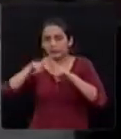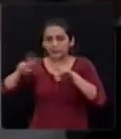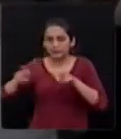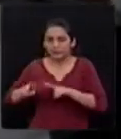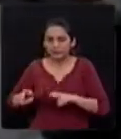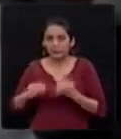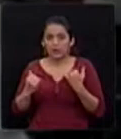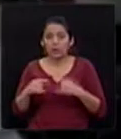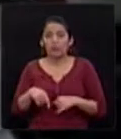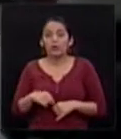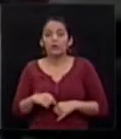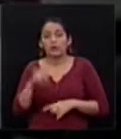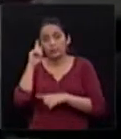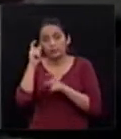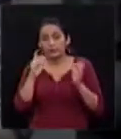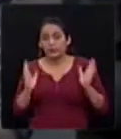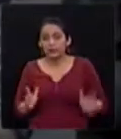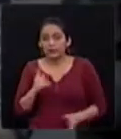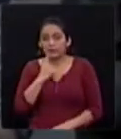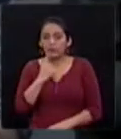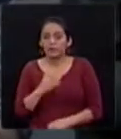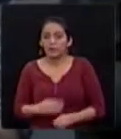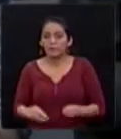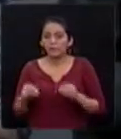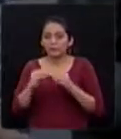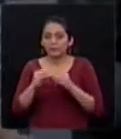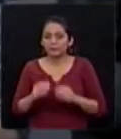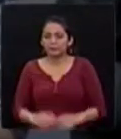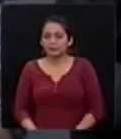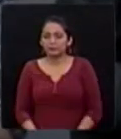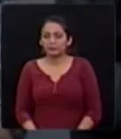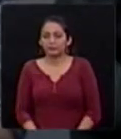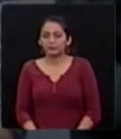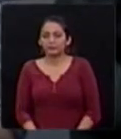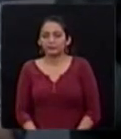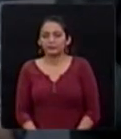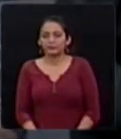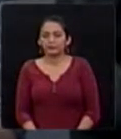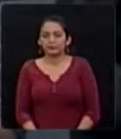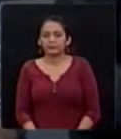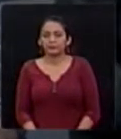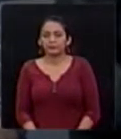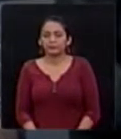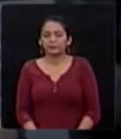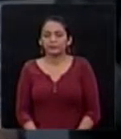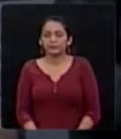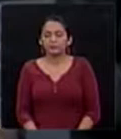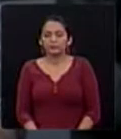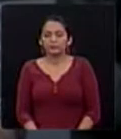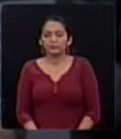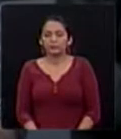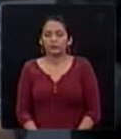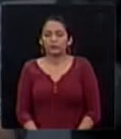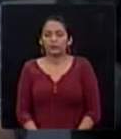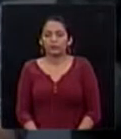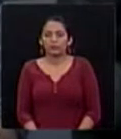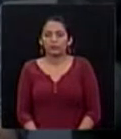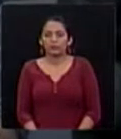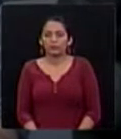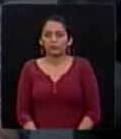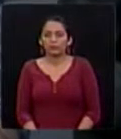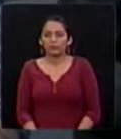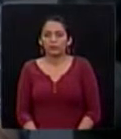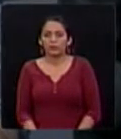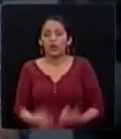existir otros tipos penales. La ilícita de ninguna manera quiere decir que los otros tipos penales van a quedar